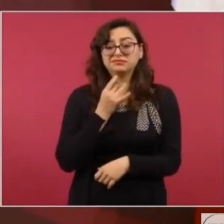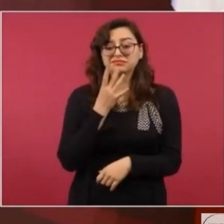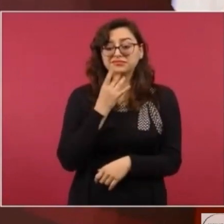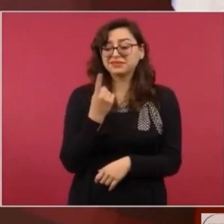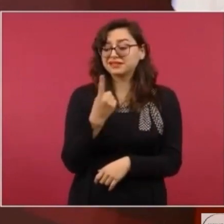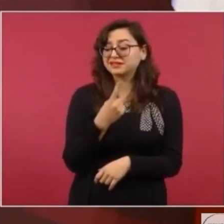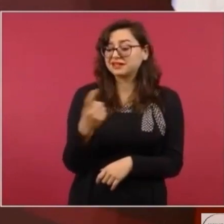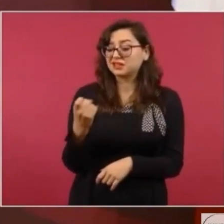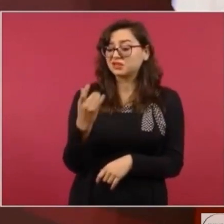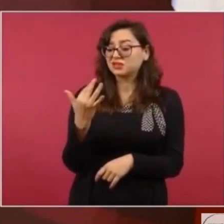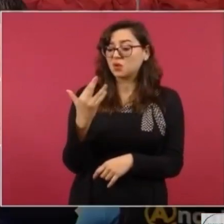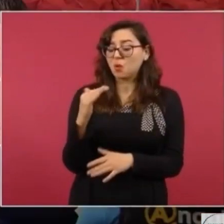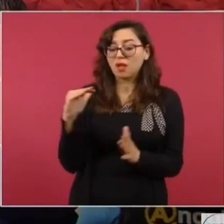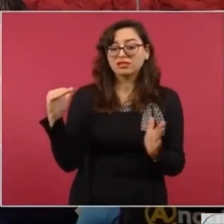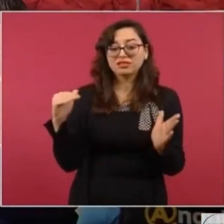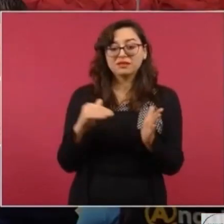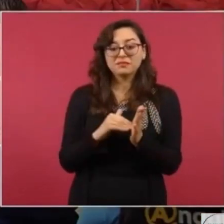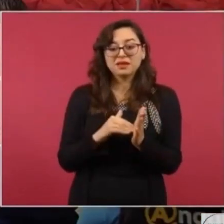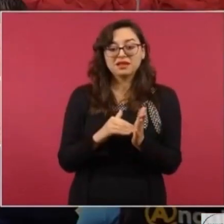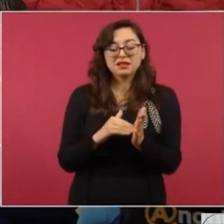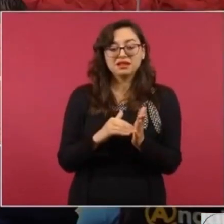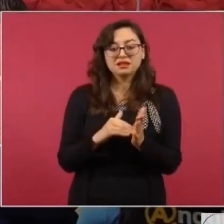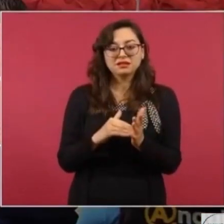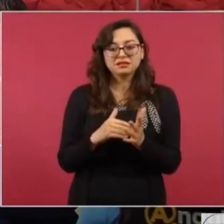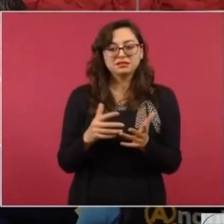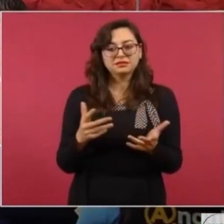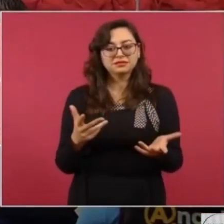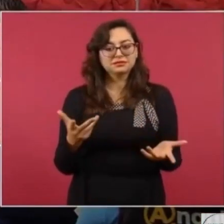Entonces, imagínense lo que tuvimos que hacer